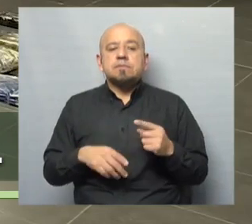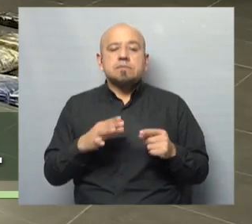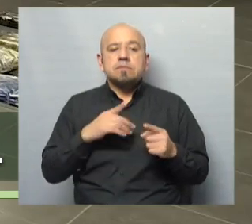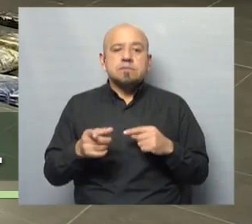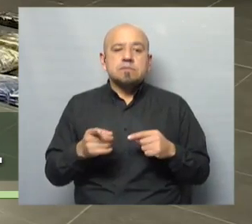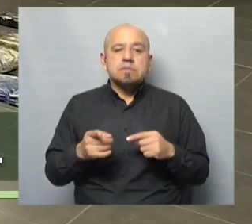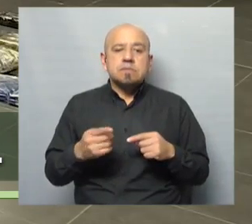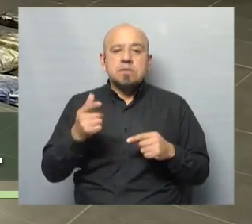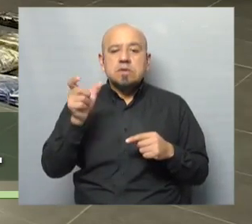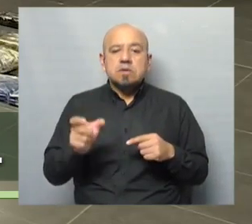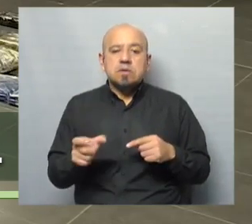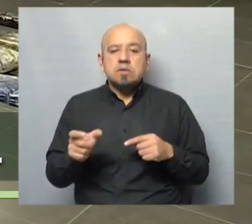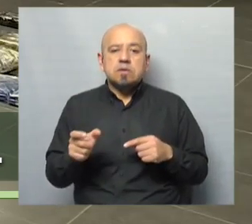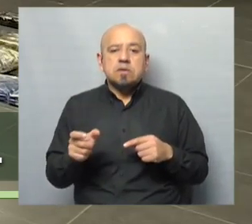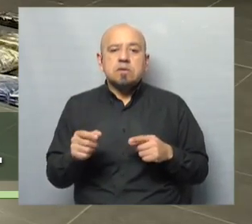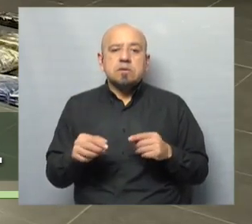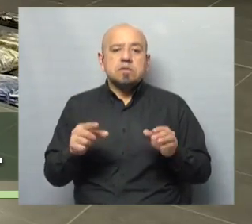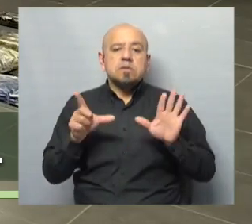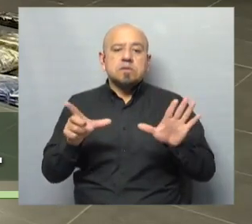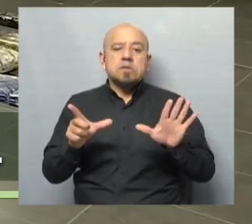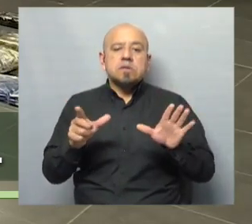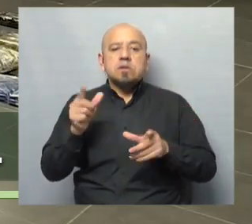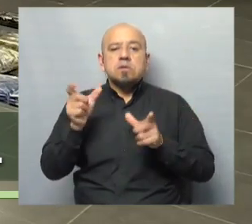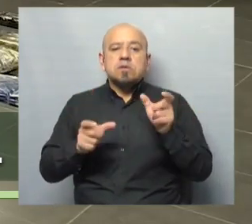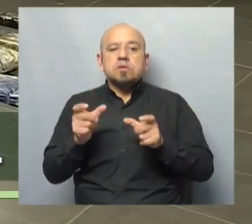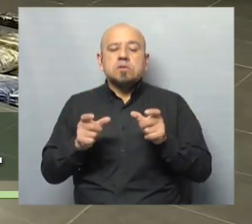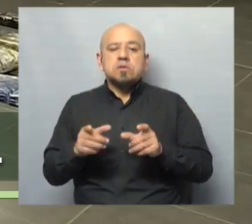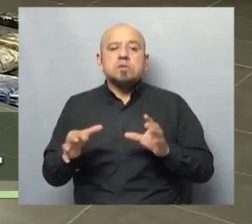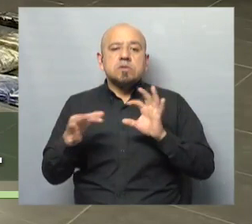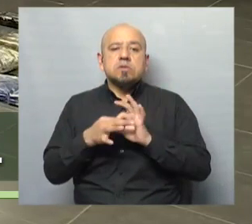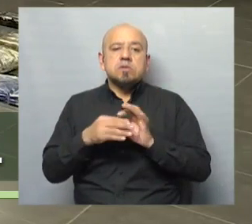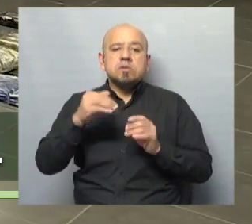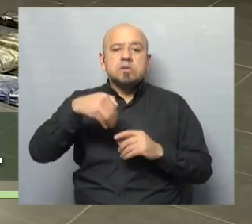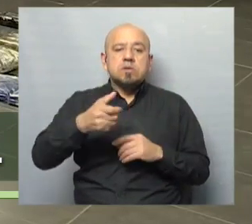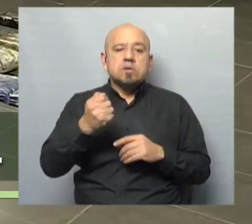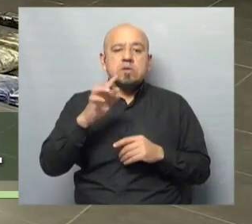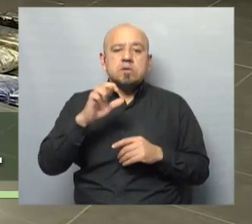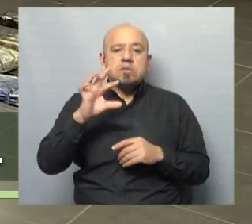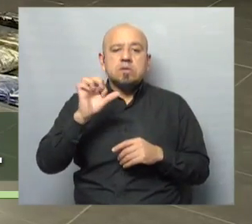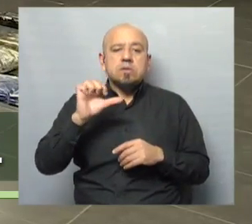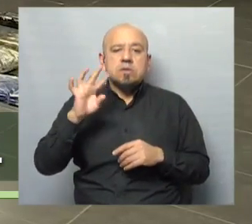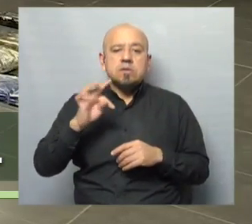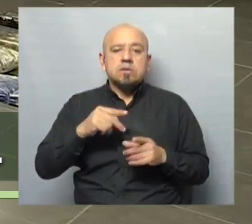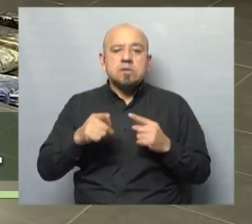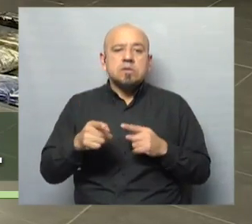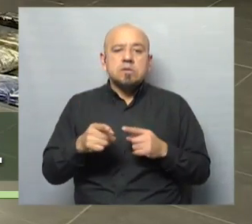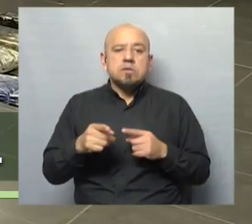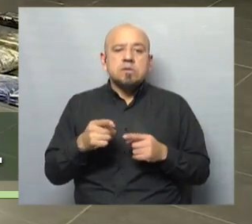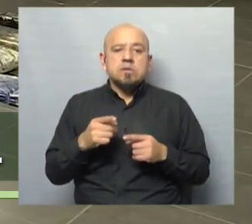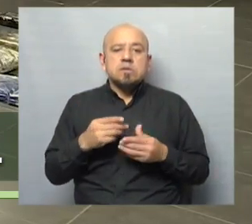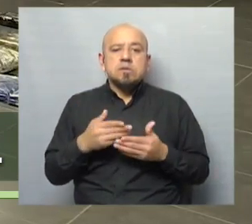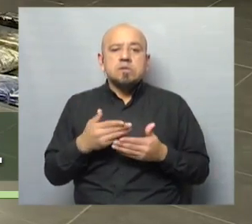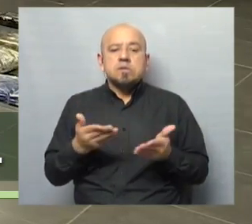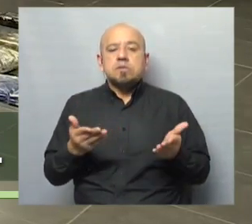que estaba de las siete personas detenidas estaba vinculada a sebastián market o al menos estuvo en la 'operación halcón' de la que